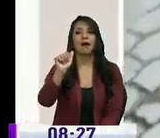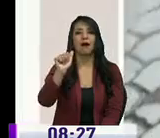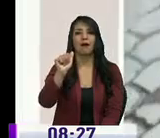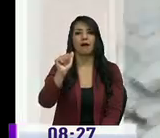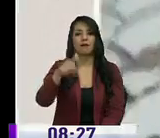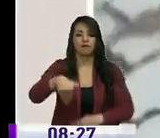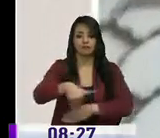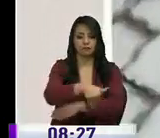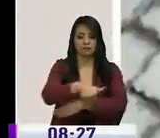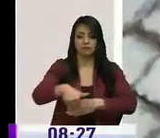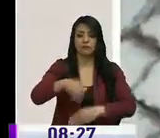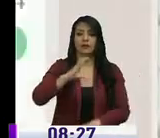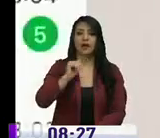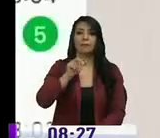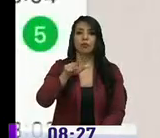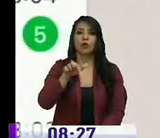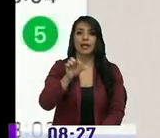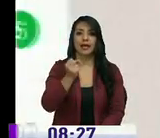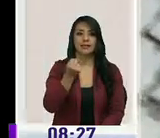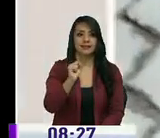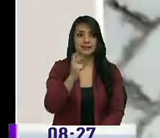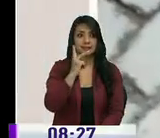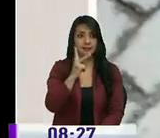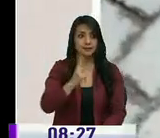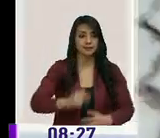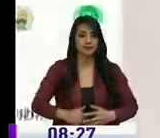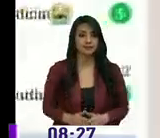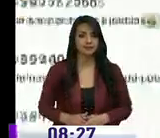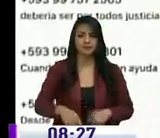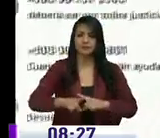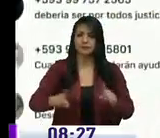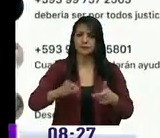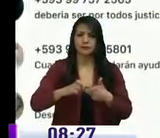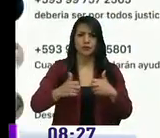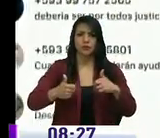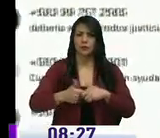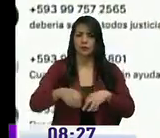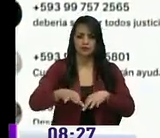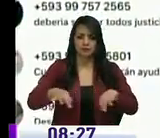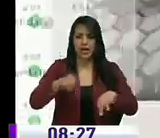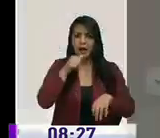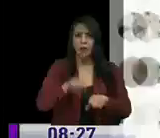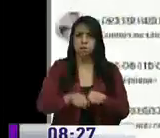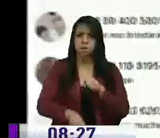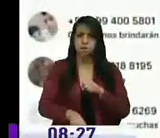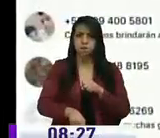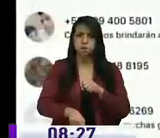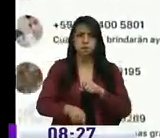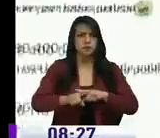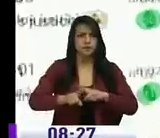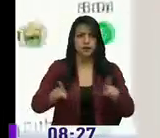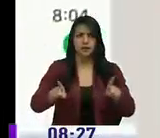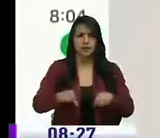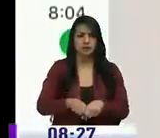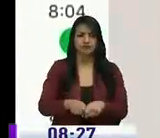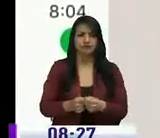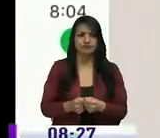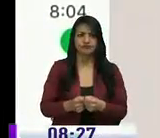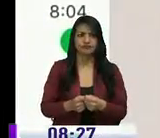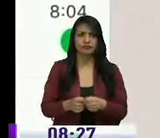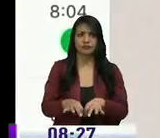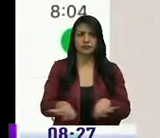calle Capulíes. Vean el agua también ahí. Hay varios problemas con esto del agua, ¿no? Varias tuberías que se rompen. Miren, está